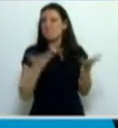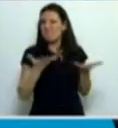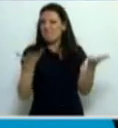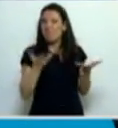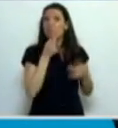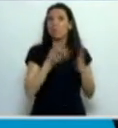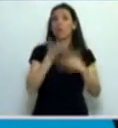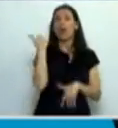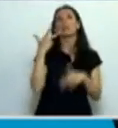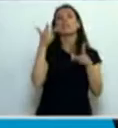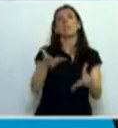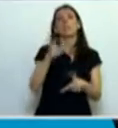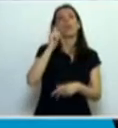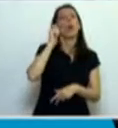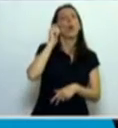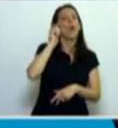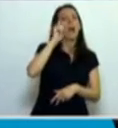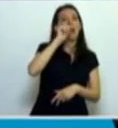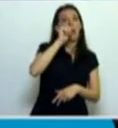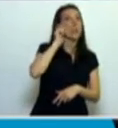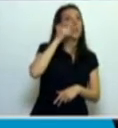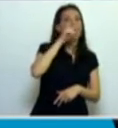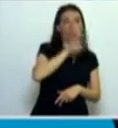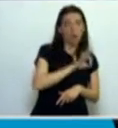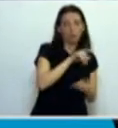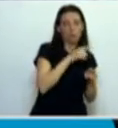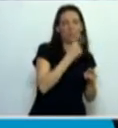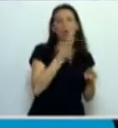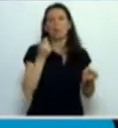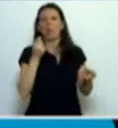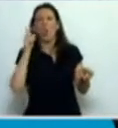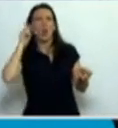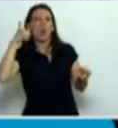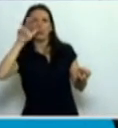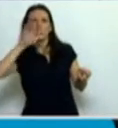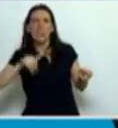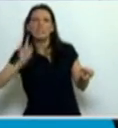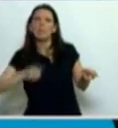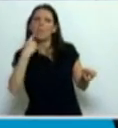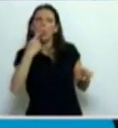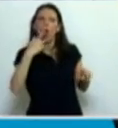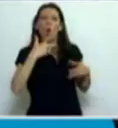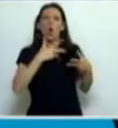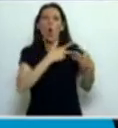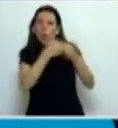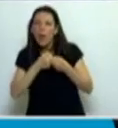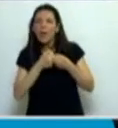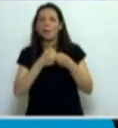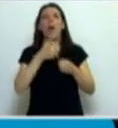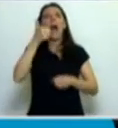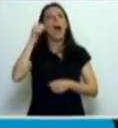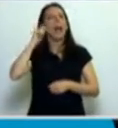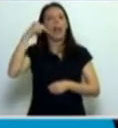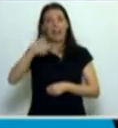diputado Calcaño no ha hecho, pero sí el senador González, a la unanimidad en el dictamen de la comisión, no de la comisión, sino de la